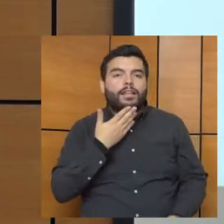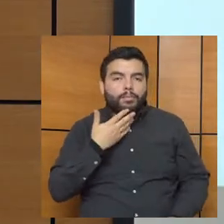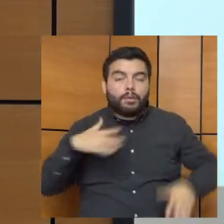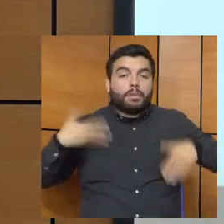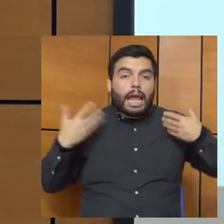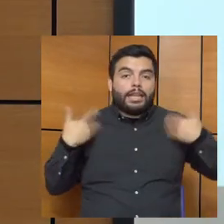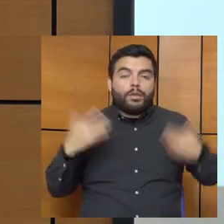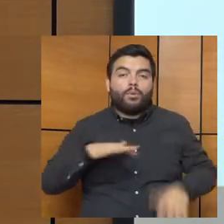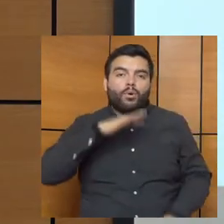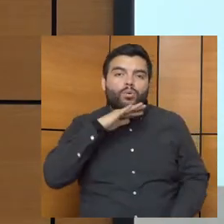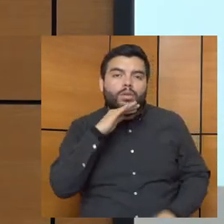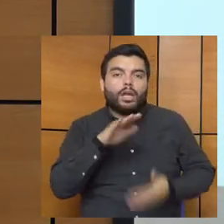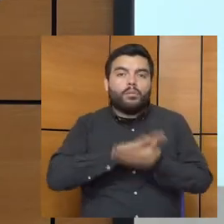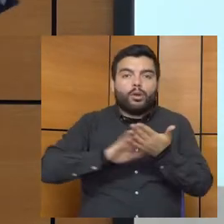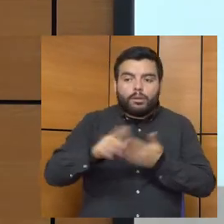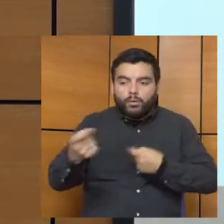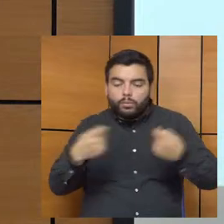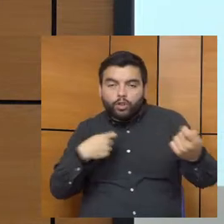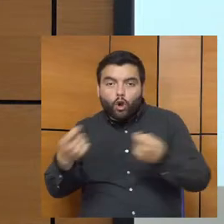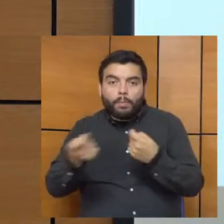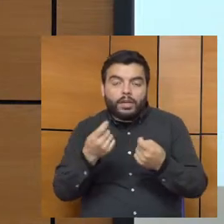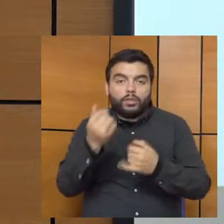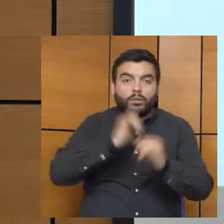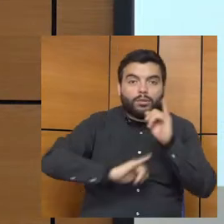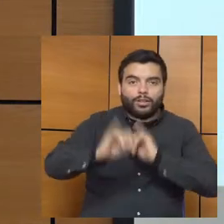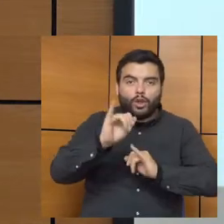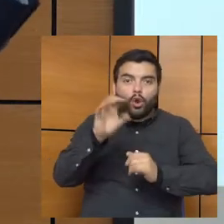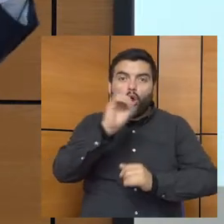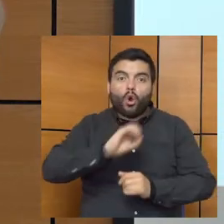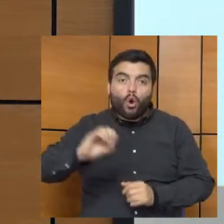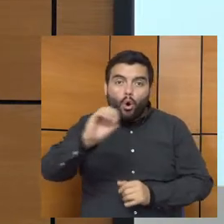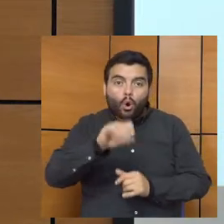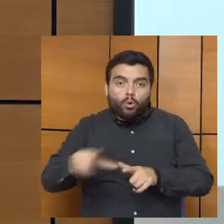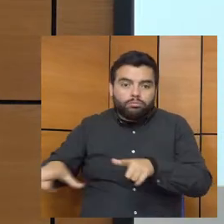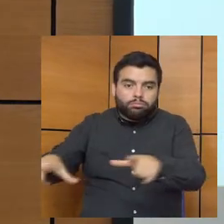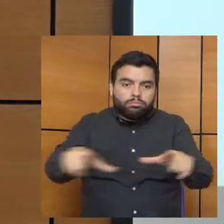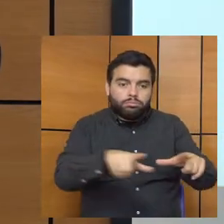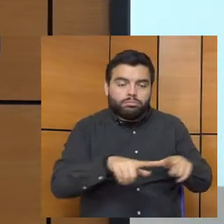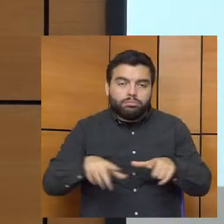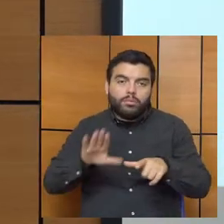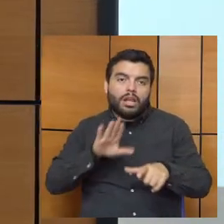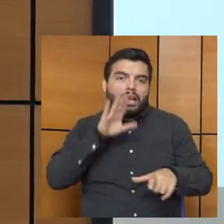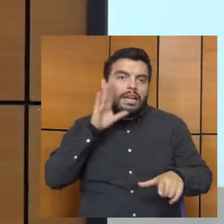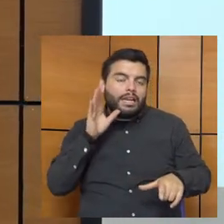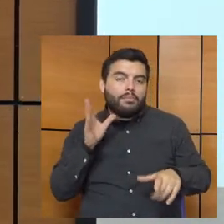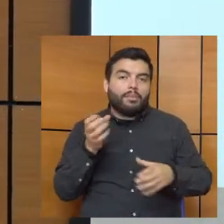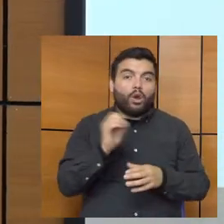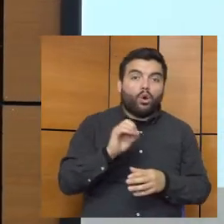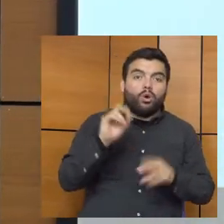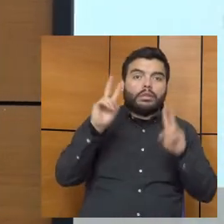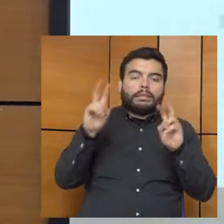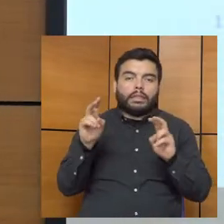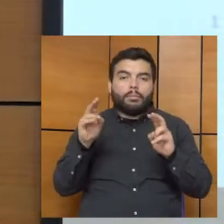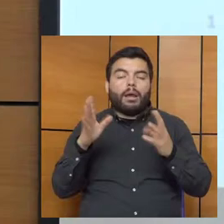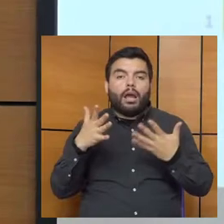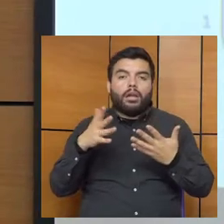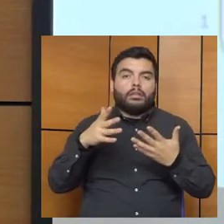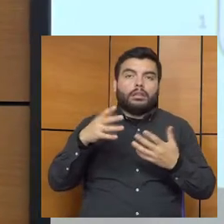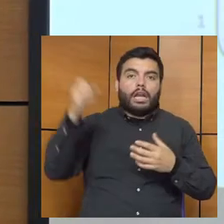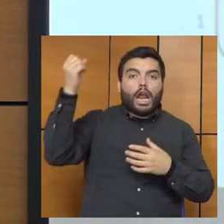por ejemplo, comercio electrónico, o usar robots en la casa, o usar gobierno electrónico, o sea, hacer trámite con el